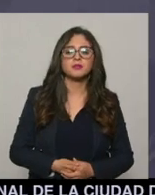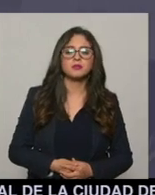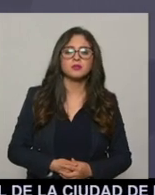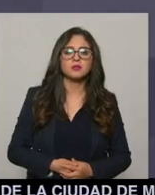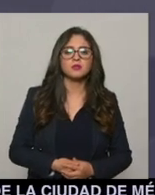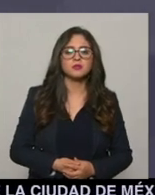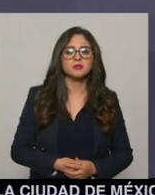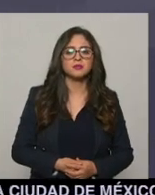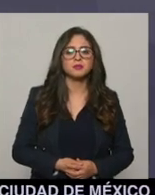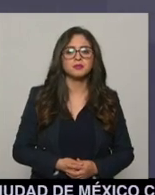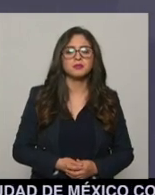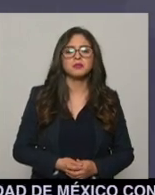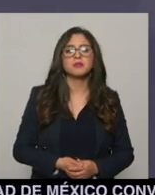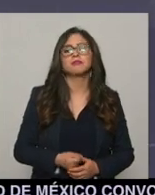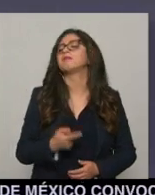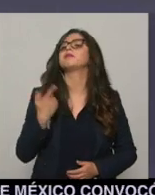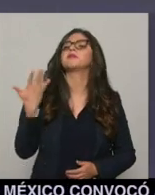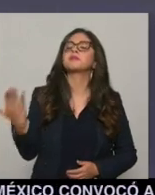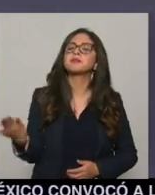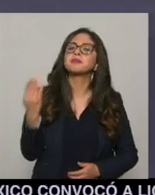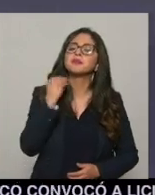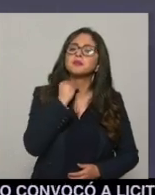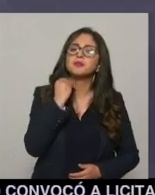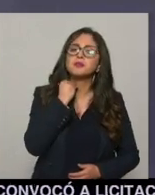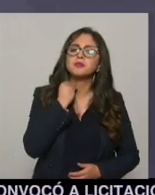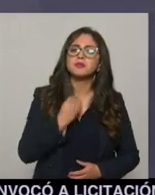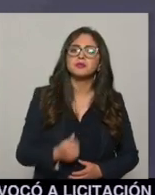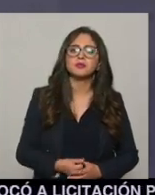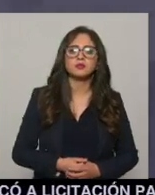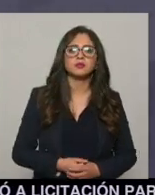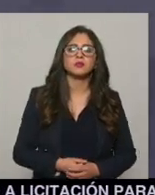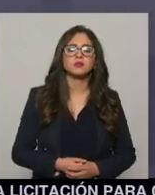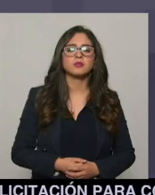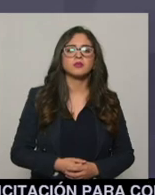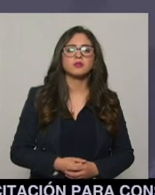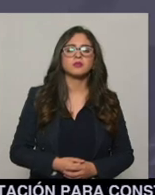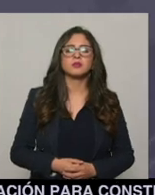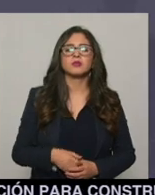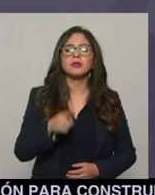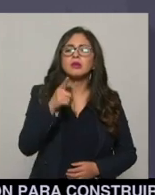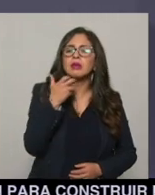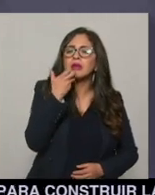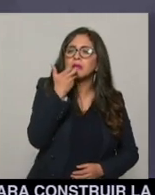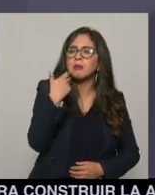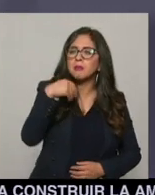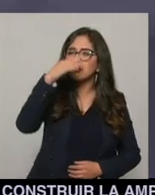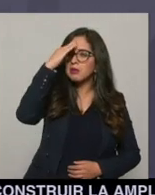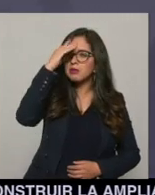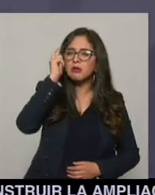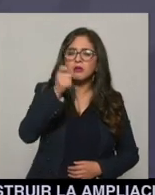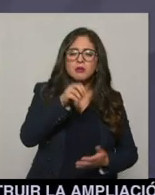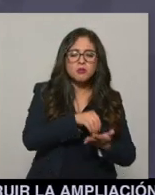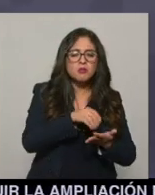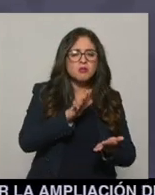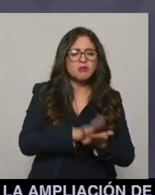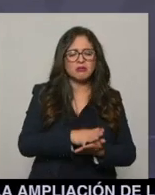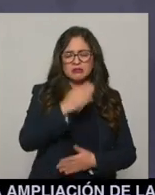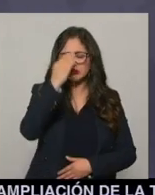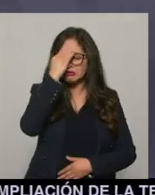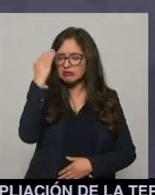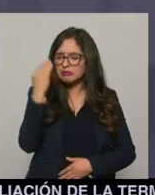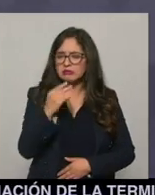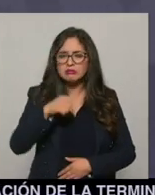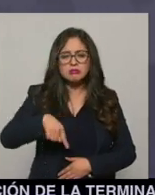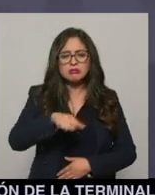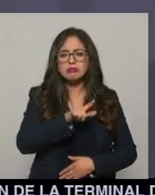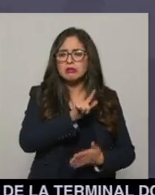y desafortunadamente, Mariana, también no es, quisiéramos pensar que esto es lo más fuerte o lo más feo de esta ley, pero desafortunadamente